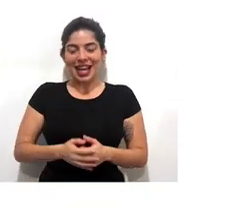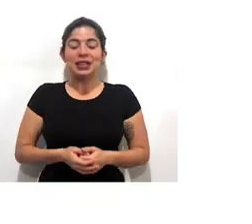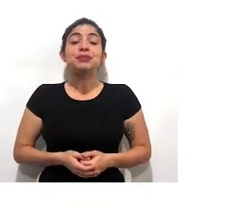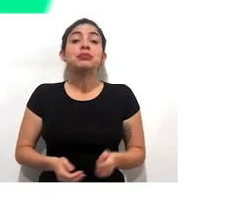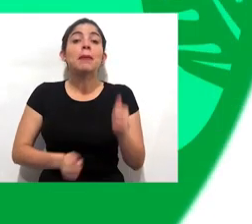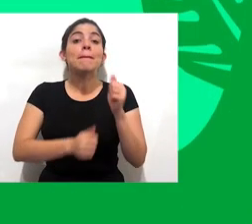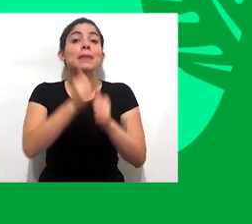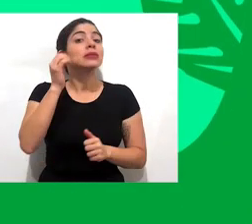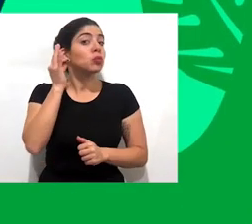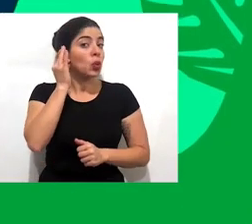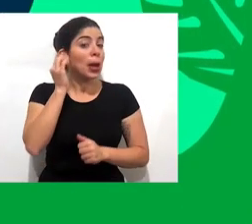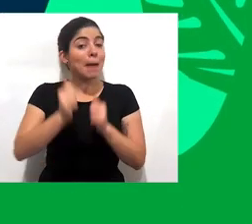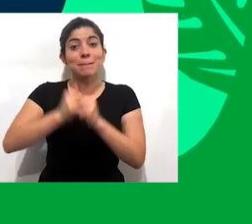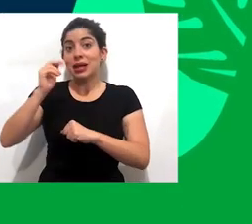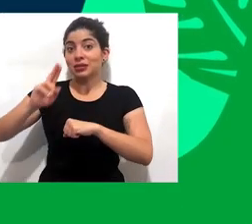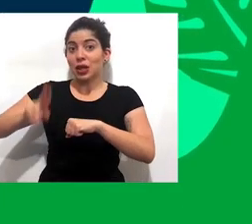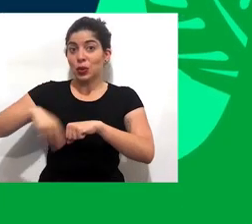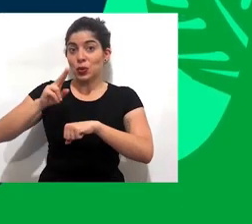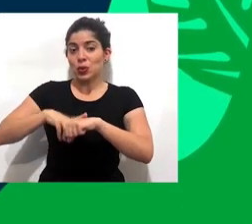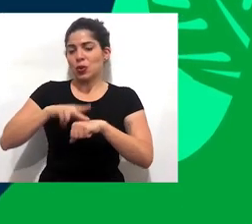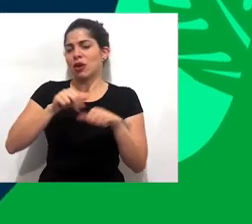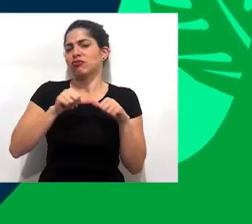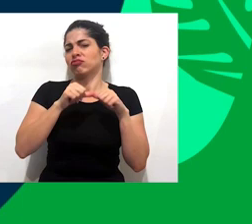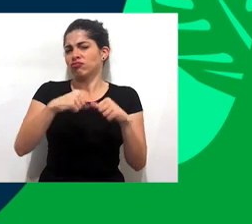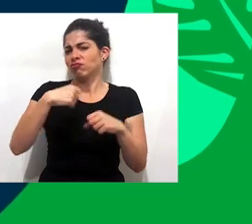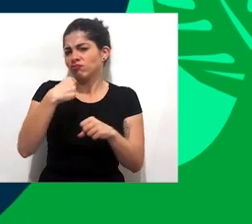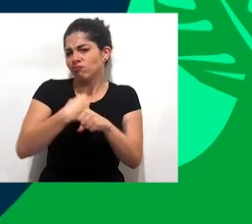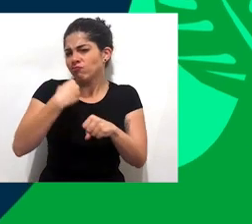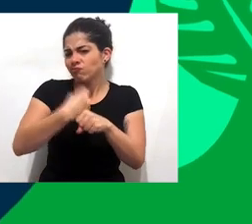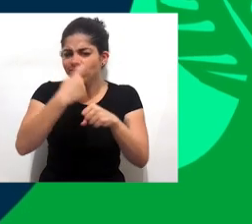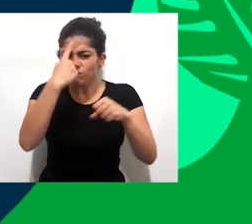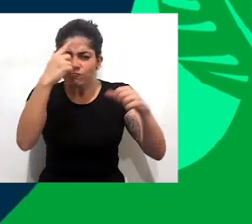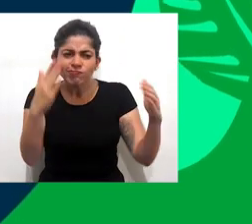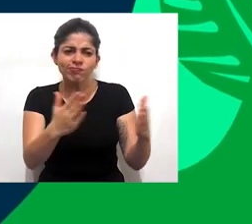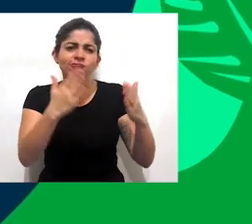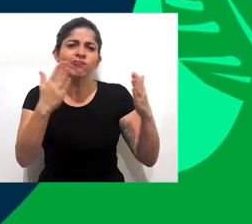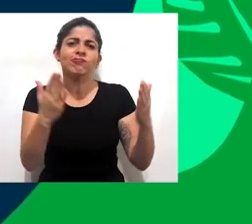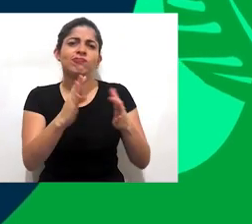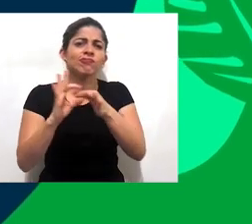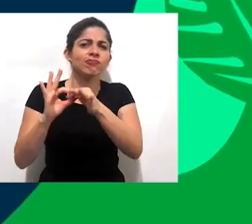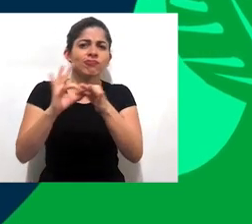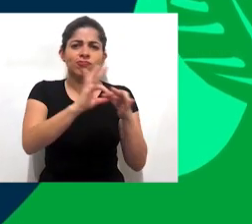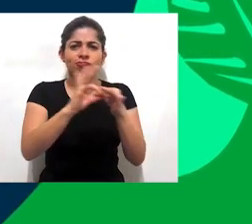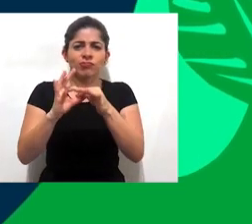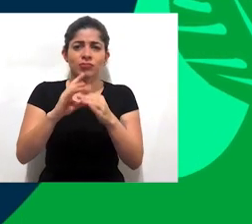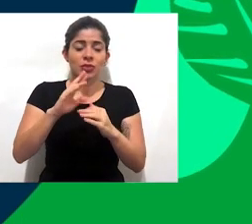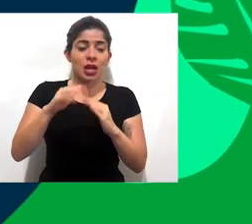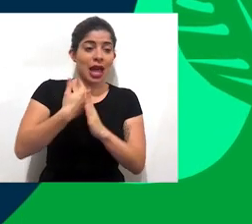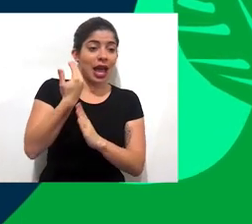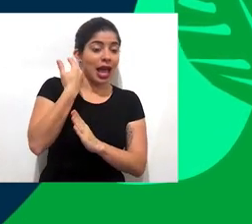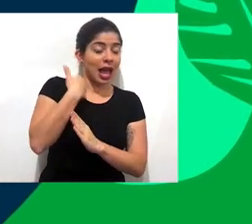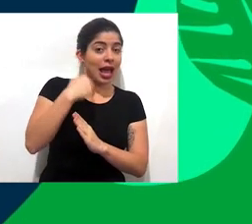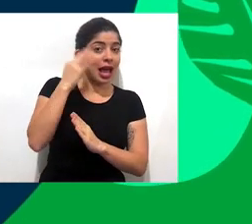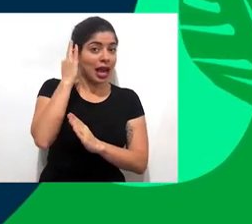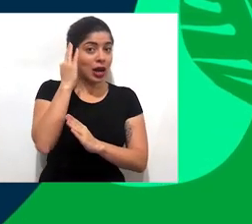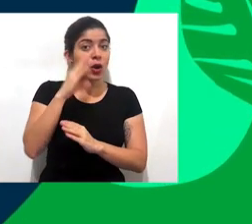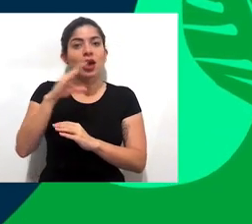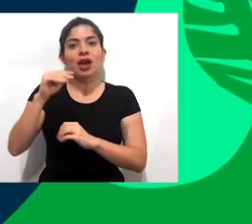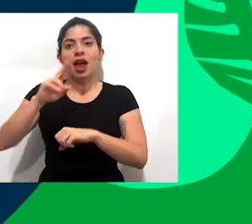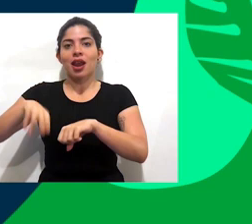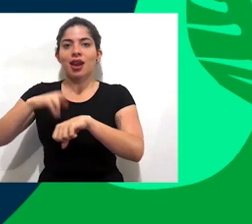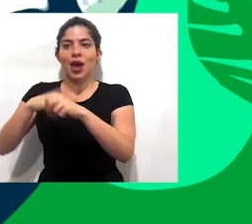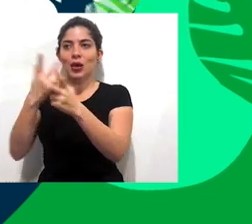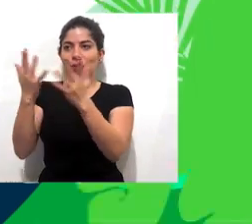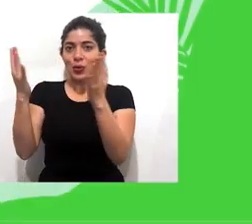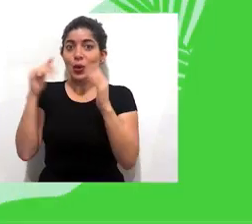Rica. Más Mujeres, Más Natura seguirá trabajando para potenciar la relación entre género y